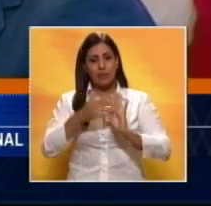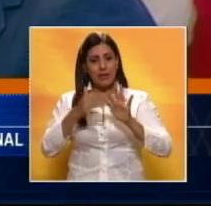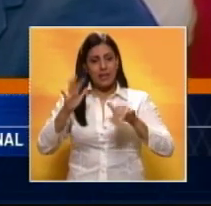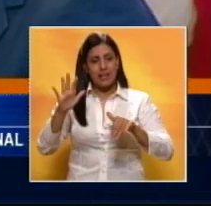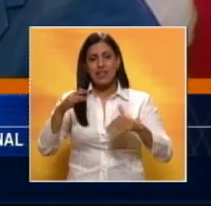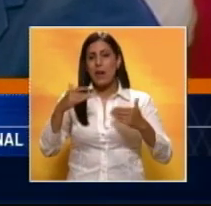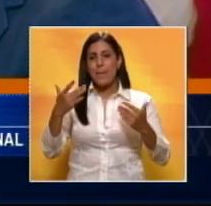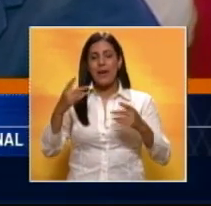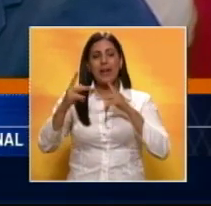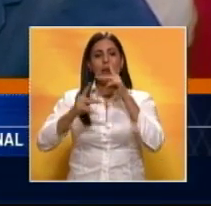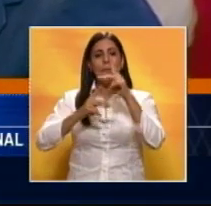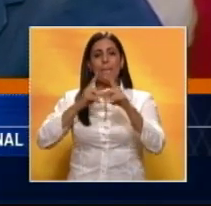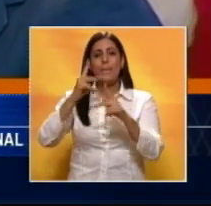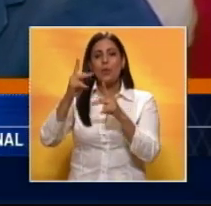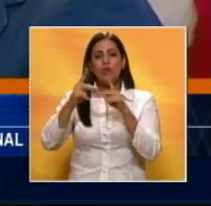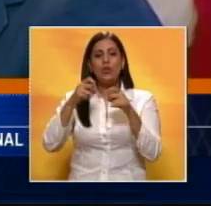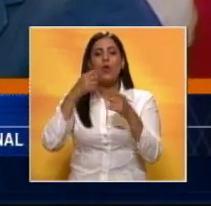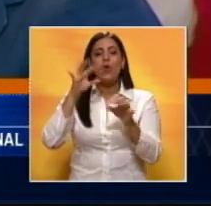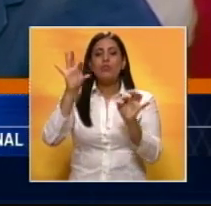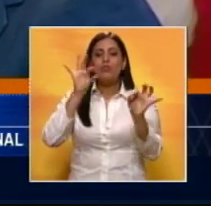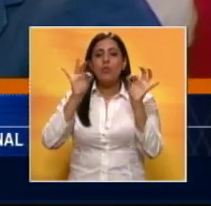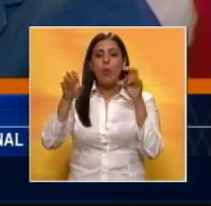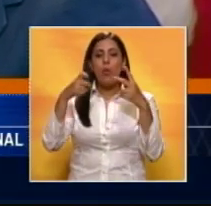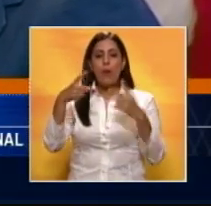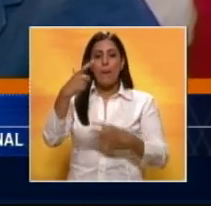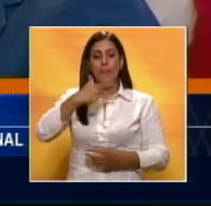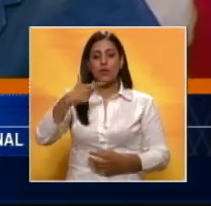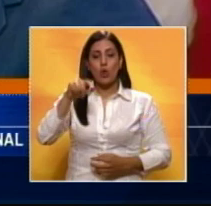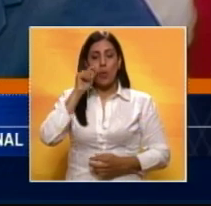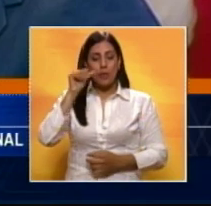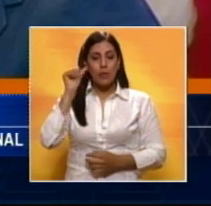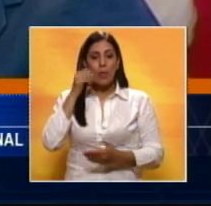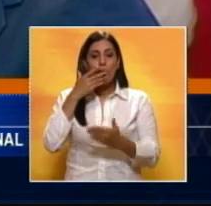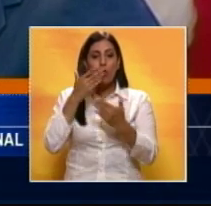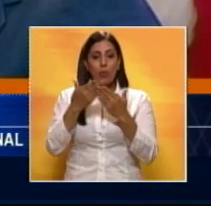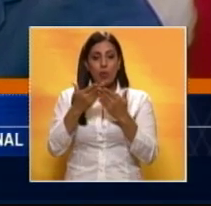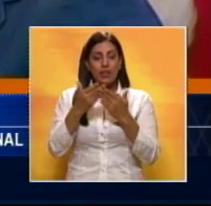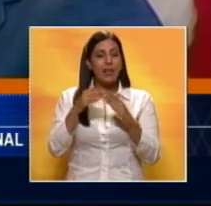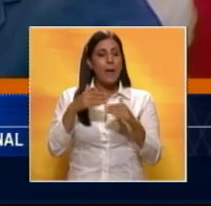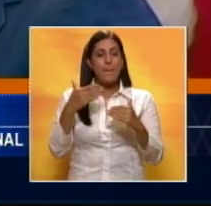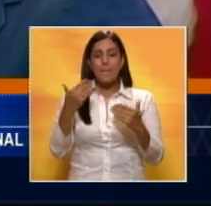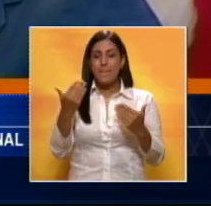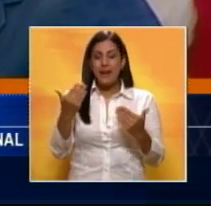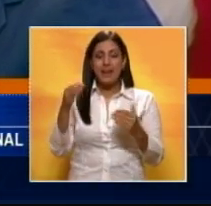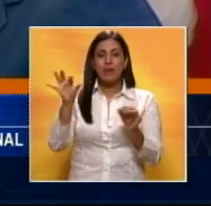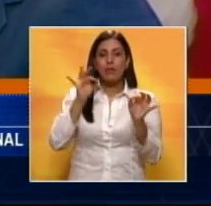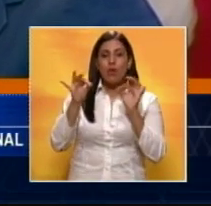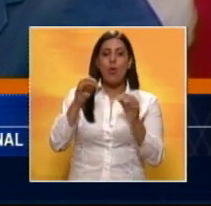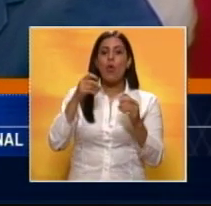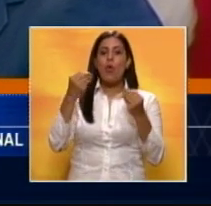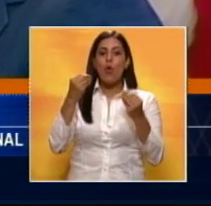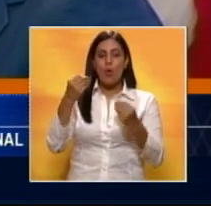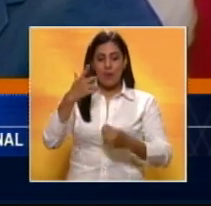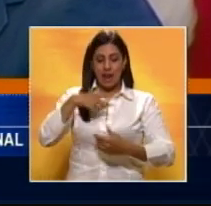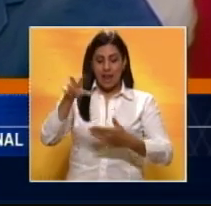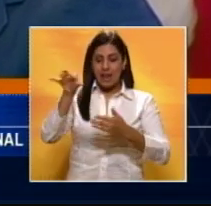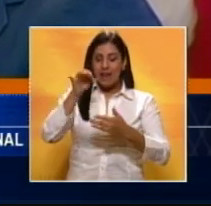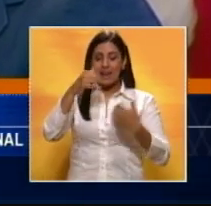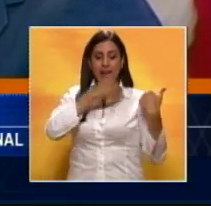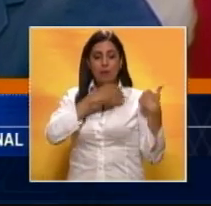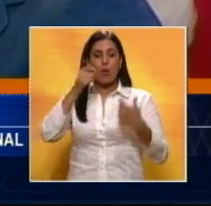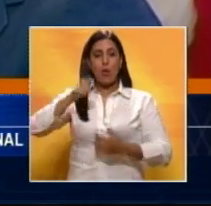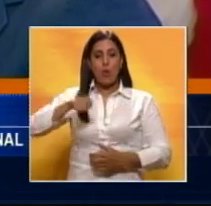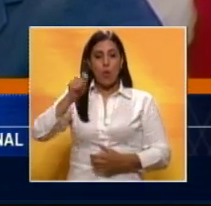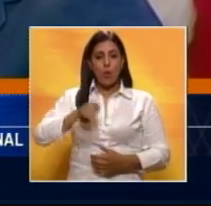2015 para tratar el proceso de preselección de los ciudadanos y ciudadanas postulados y postuladas, preseleccionados como elegibles para el cargo